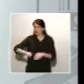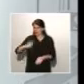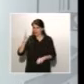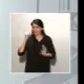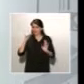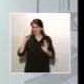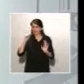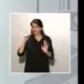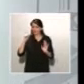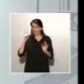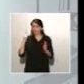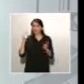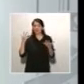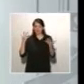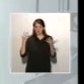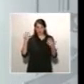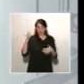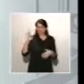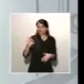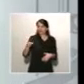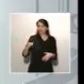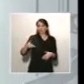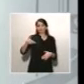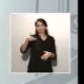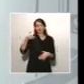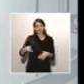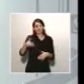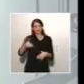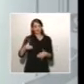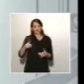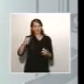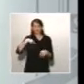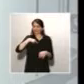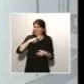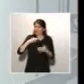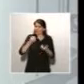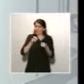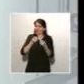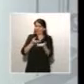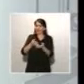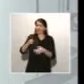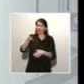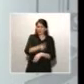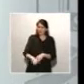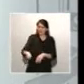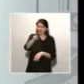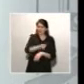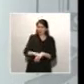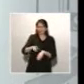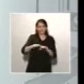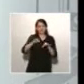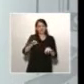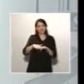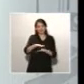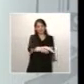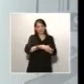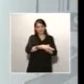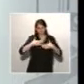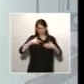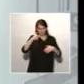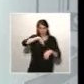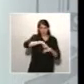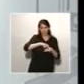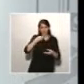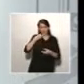Lo importante en este momento, y sé que es un mensaje que repetimos cada vez que desde el Ministerio se hace una rueda de prensa, lo fundamental de estas medidas